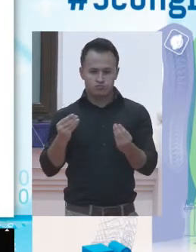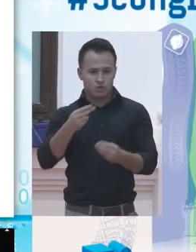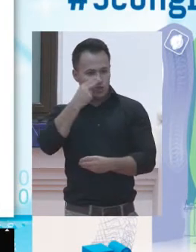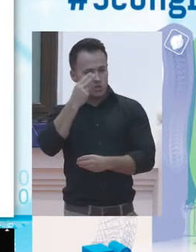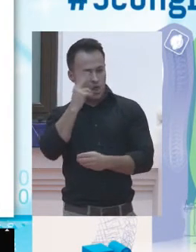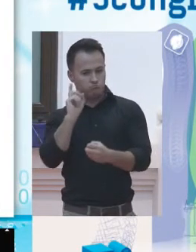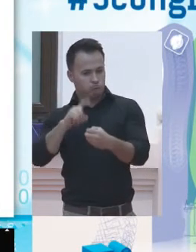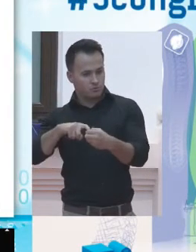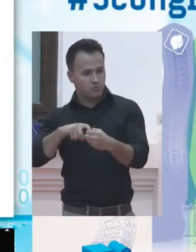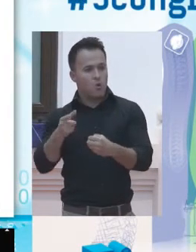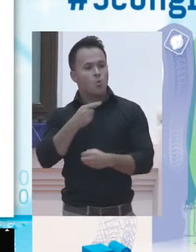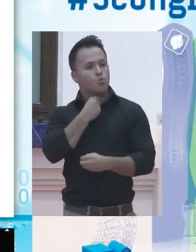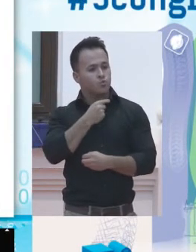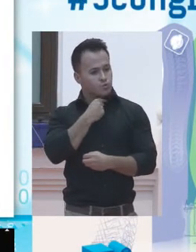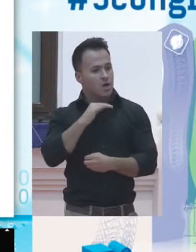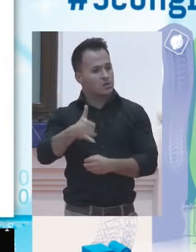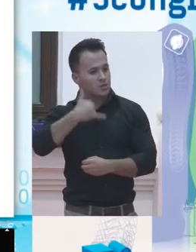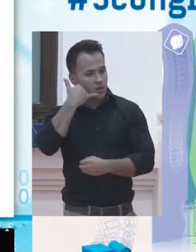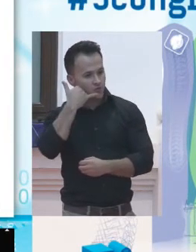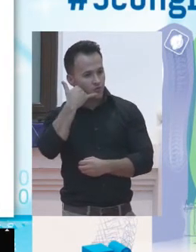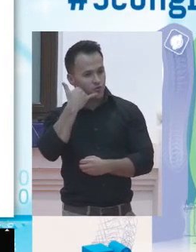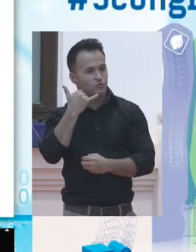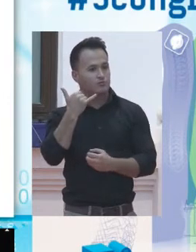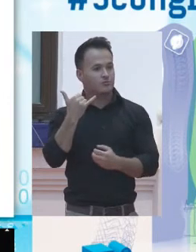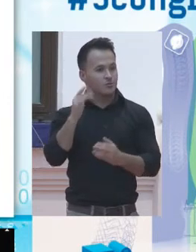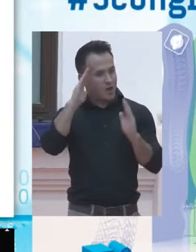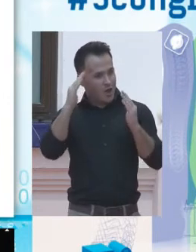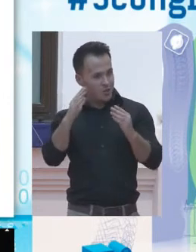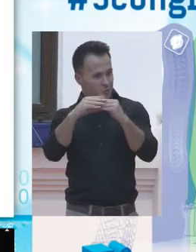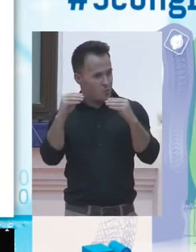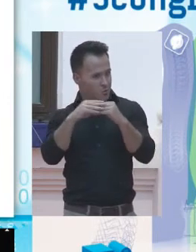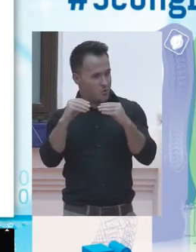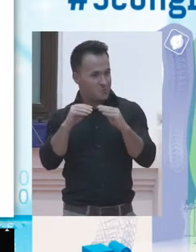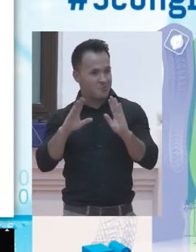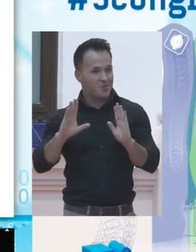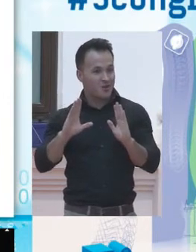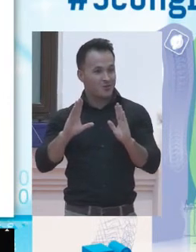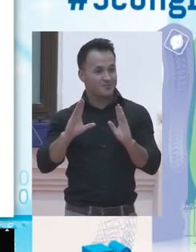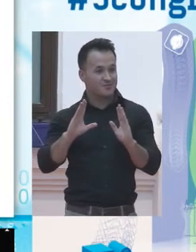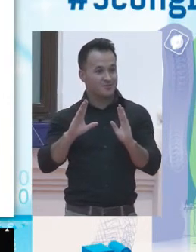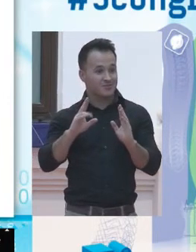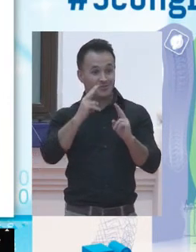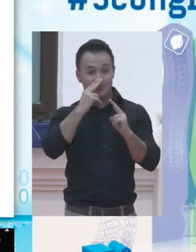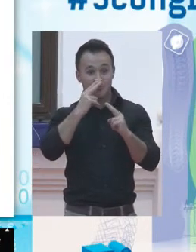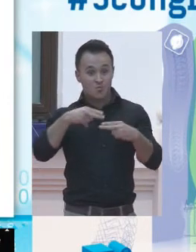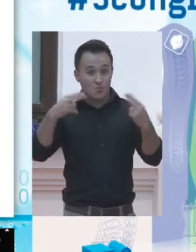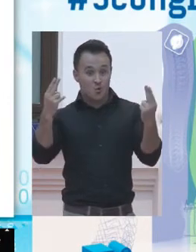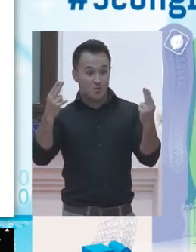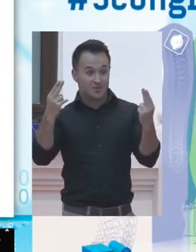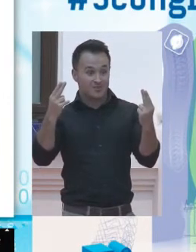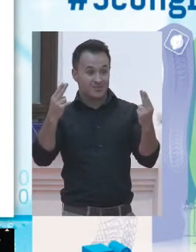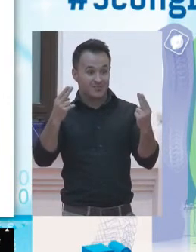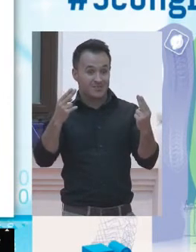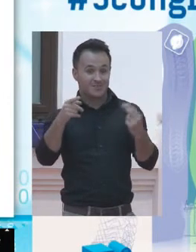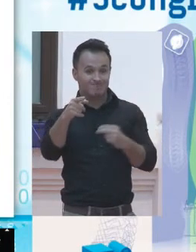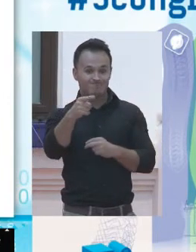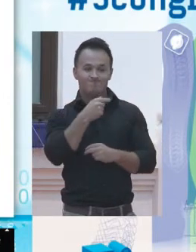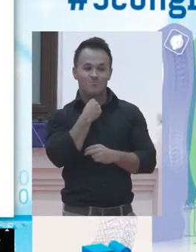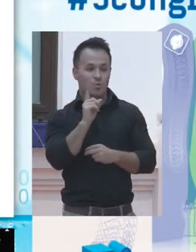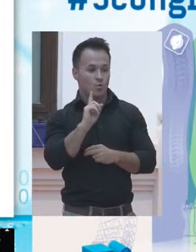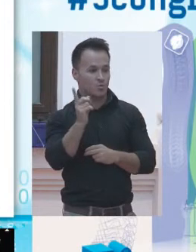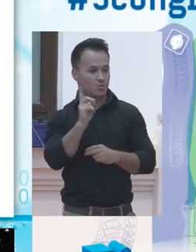en participar, le gusta coger el teléfono y atender al público, pero el público, por desgracia, no le hace mucha gracia